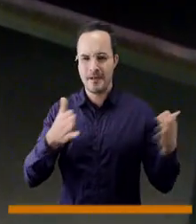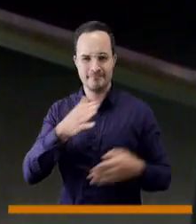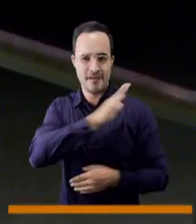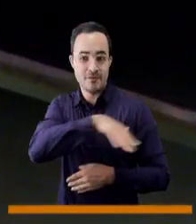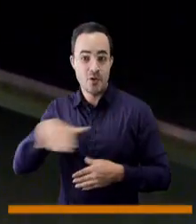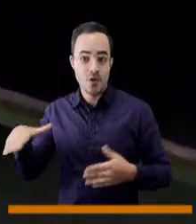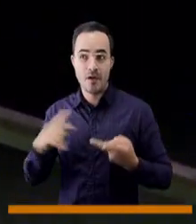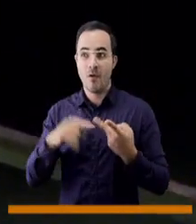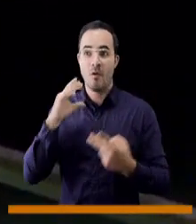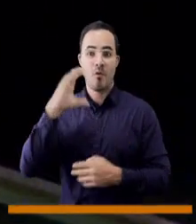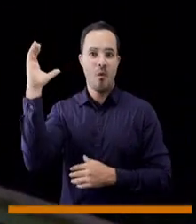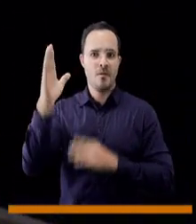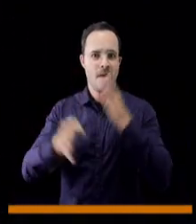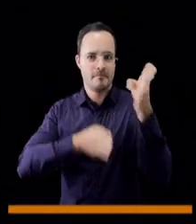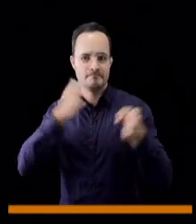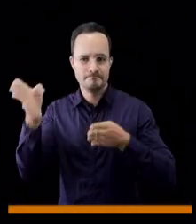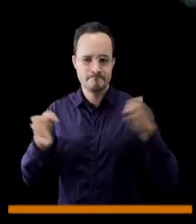Entonces,